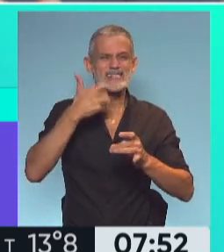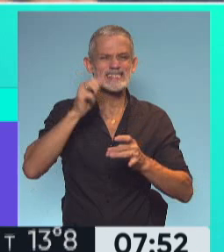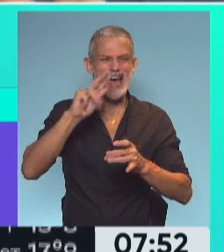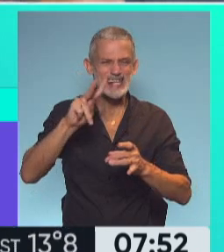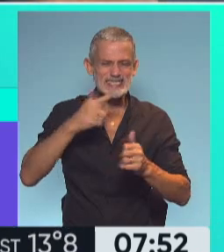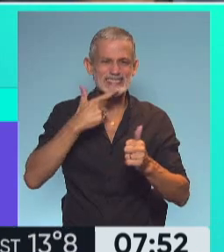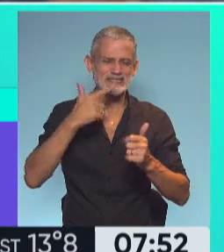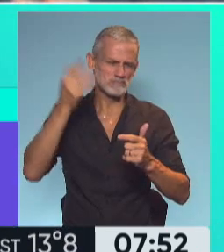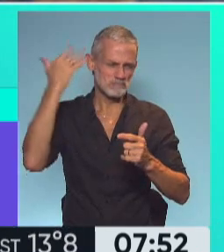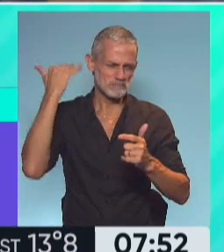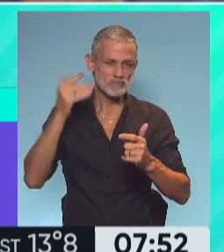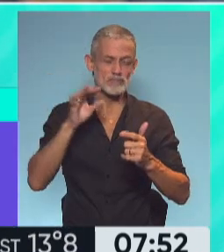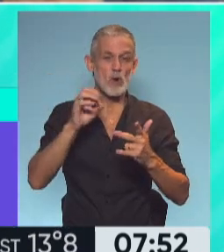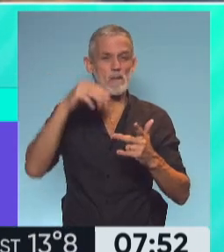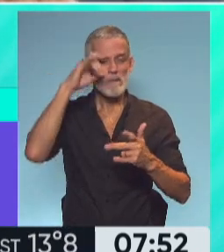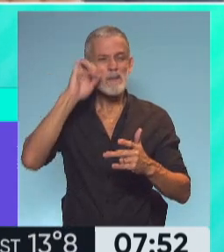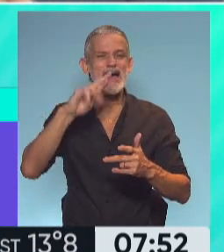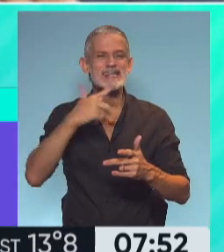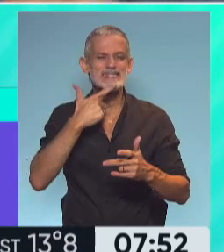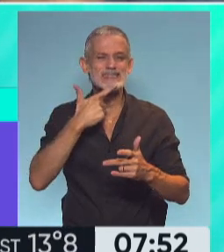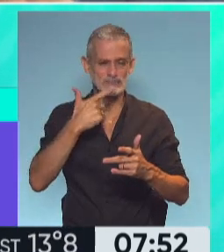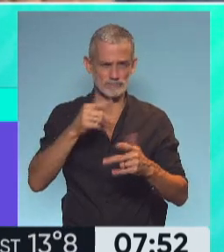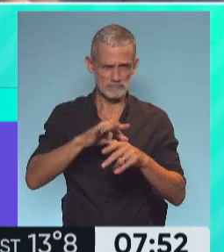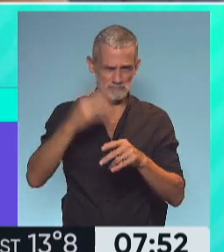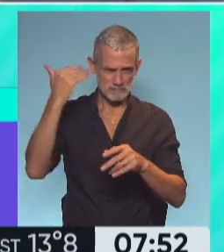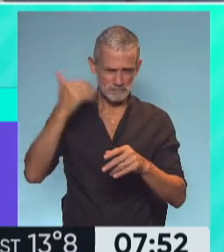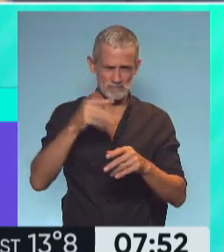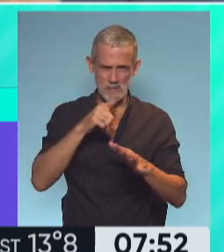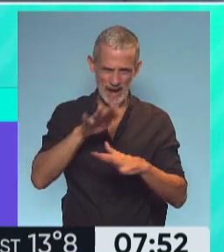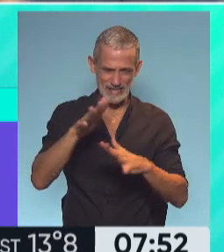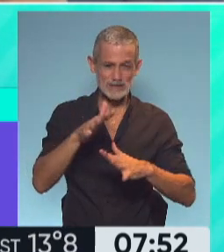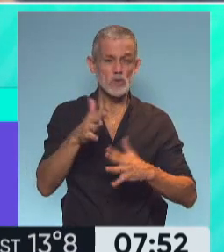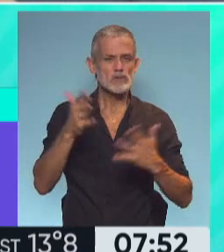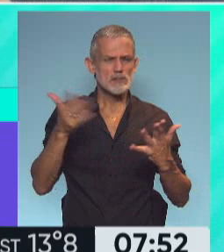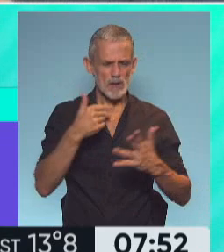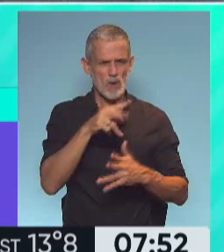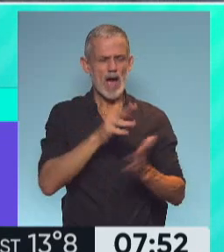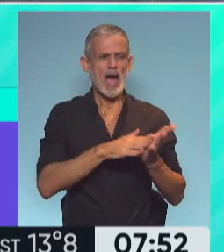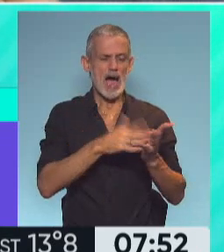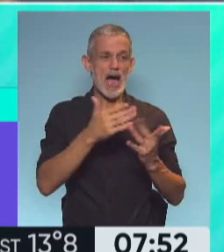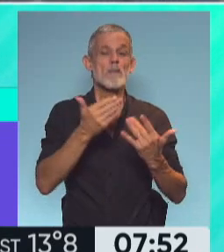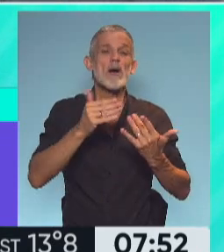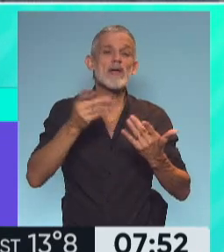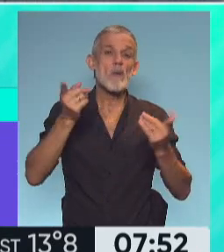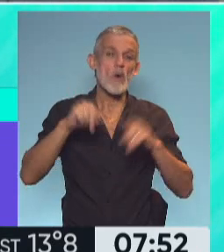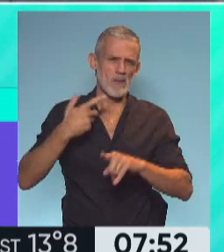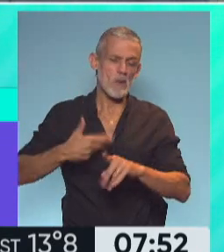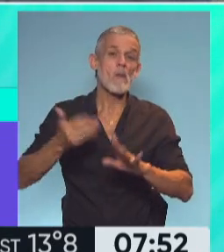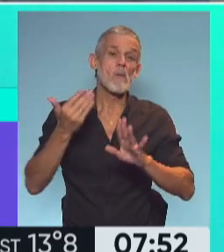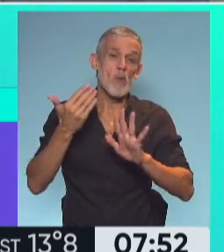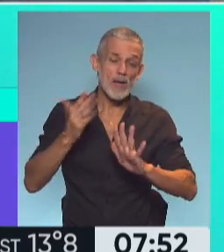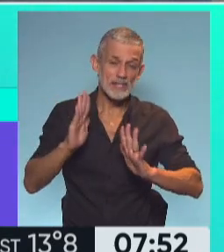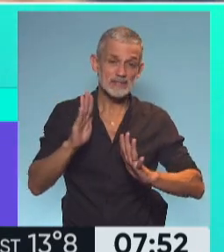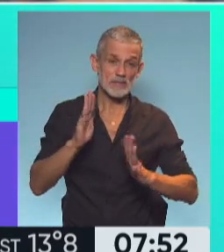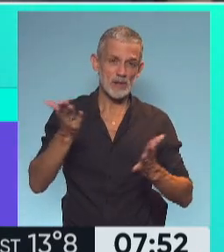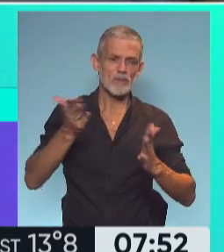MERS. Podemos tomar alguna de esa evidencia y pensar que muchos de estos síntomas probablemente sean reversibles, pero también algo que aprendimos